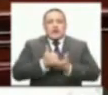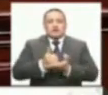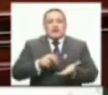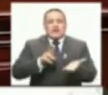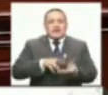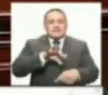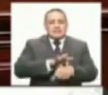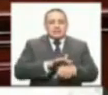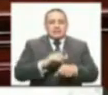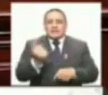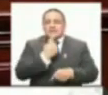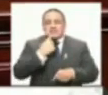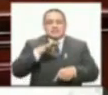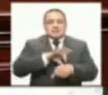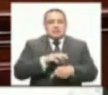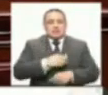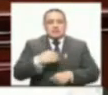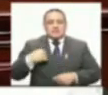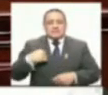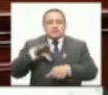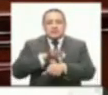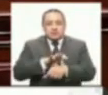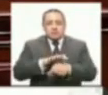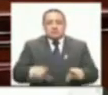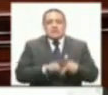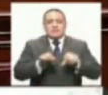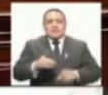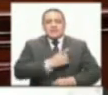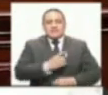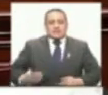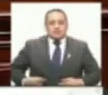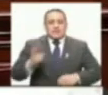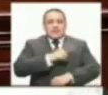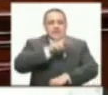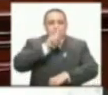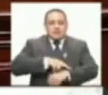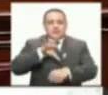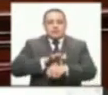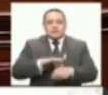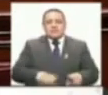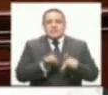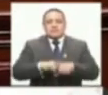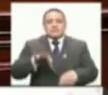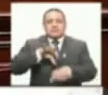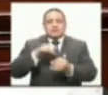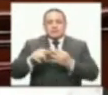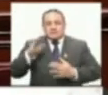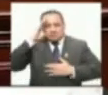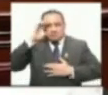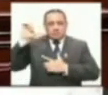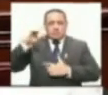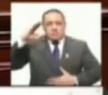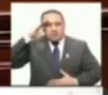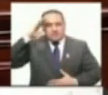el Sistema Nacional de Salud, el Ministerio de Salud, las direcciones regionales de salud y los sistemas de salud de Fuerzas Armadas y la